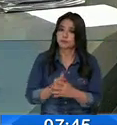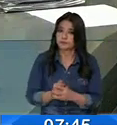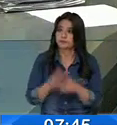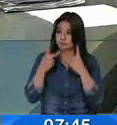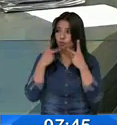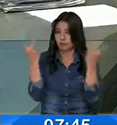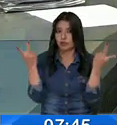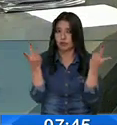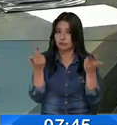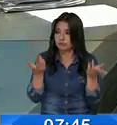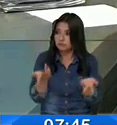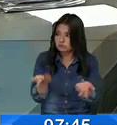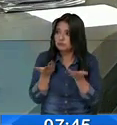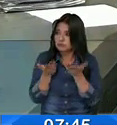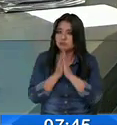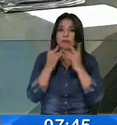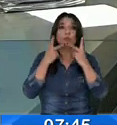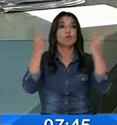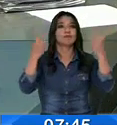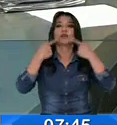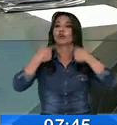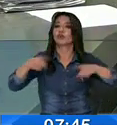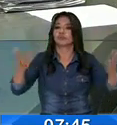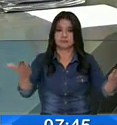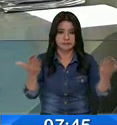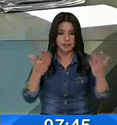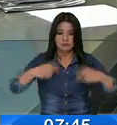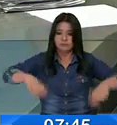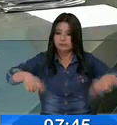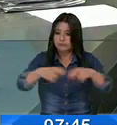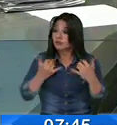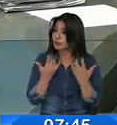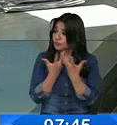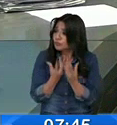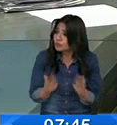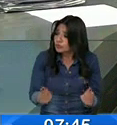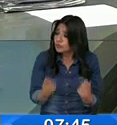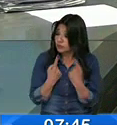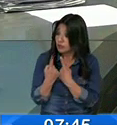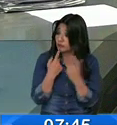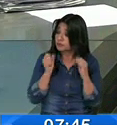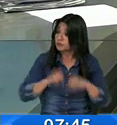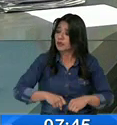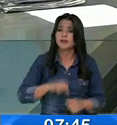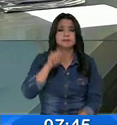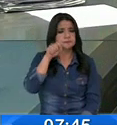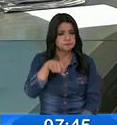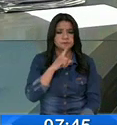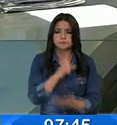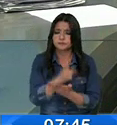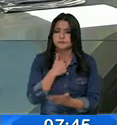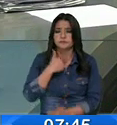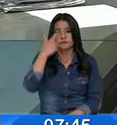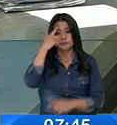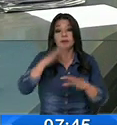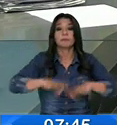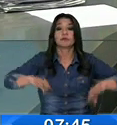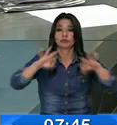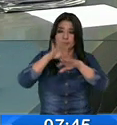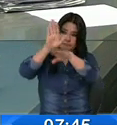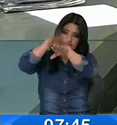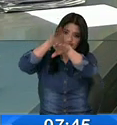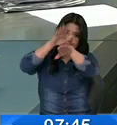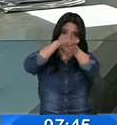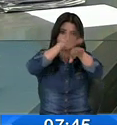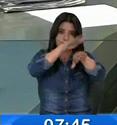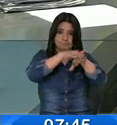que se sienten a dialogar lo mínimo que debiera hacerse es buscar salidas a través del diálogo si a mí me parece importante su llamado es más